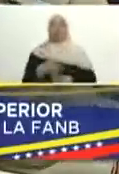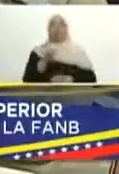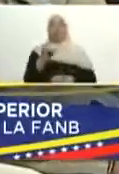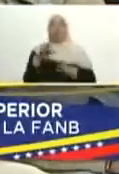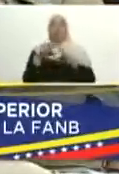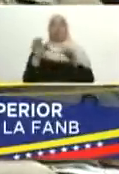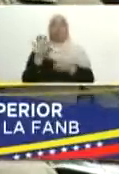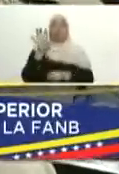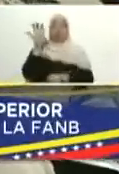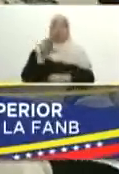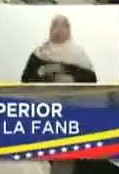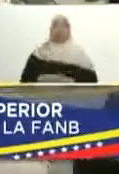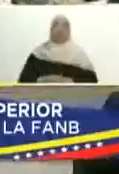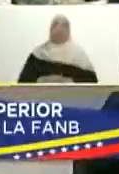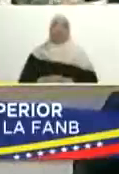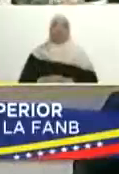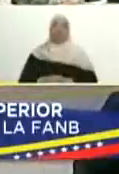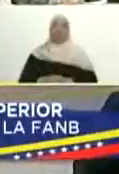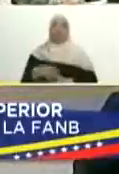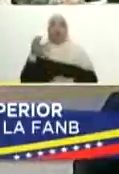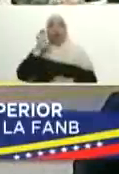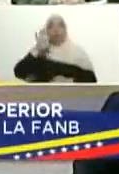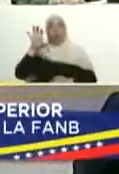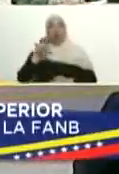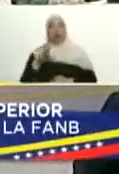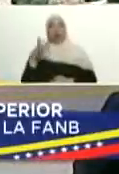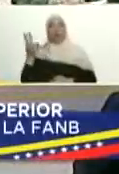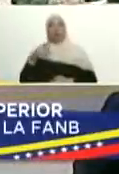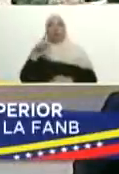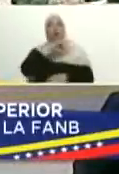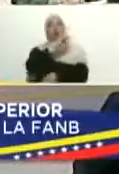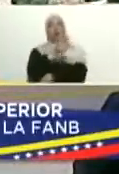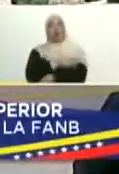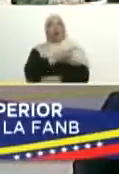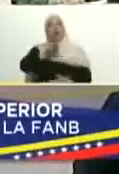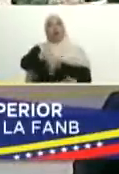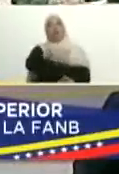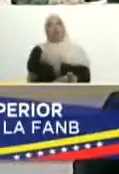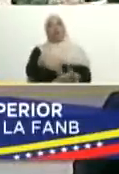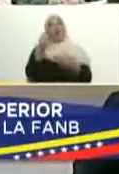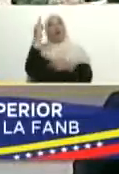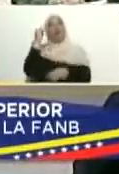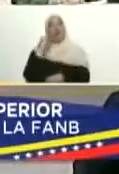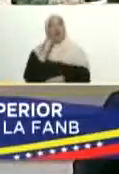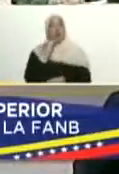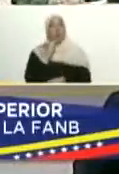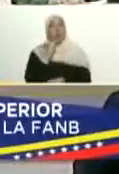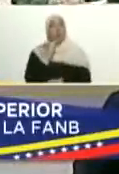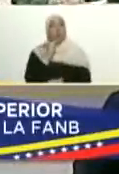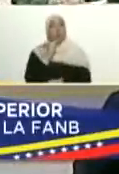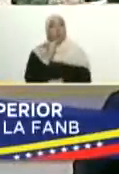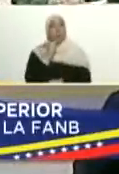nuestra patria. Hay patria porque hay Fuerza Armada Nacional Bolivariana.